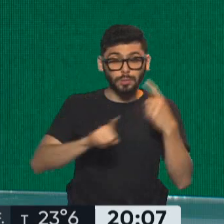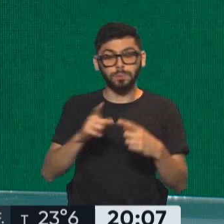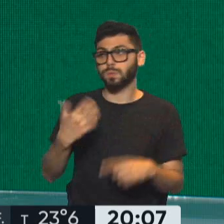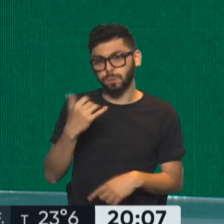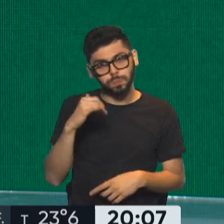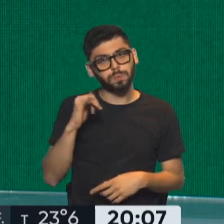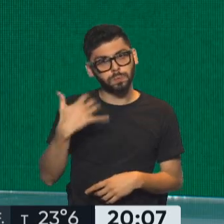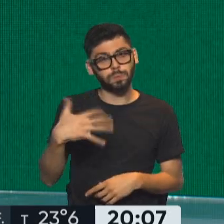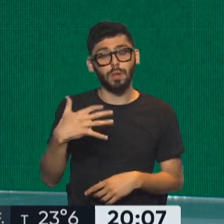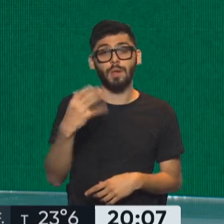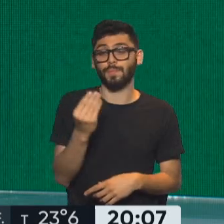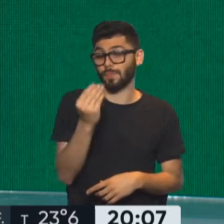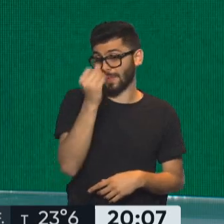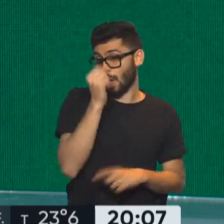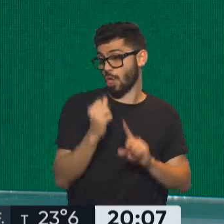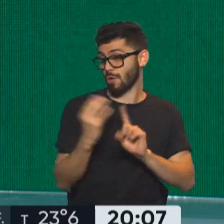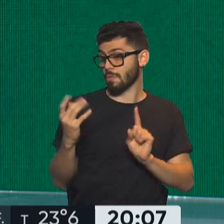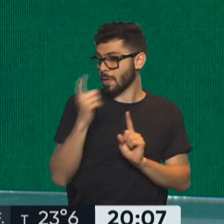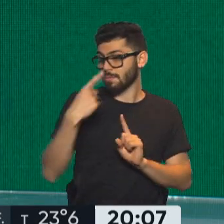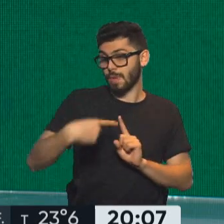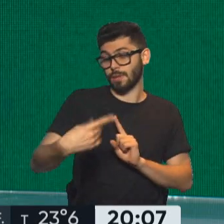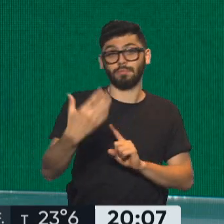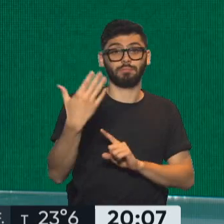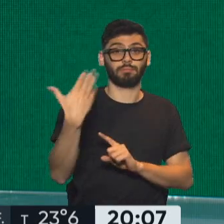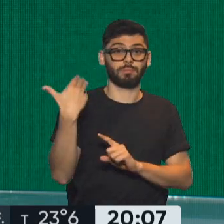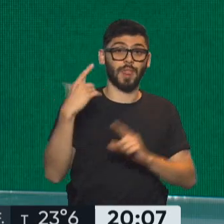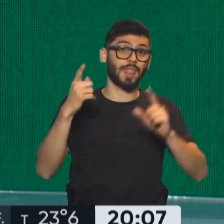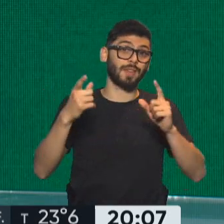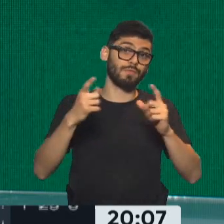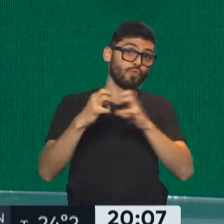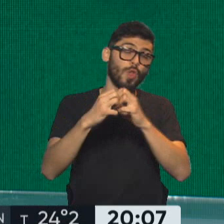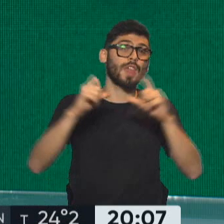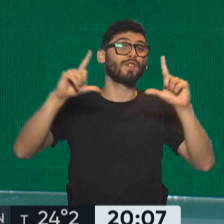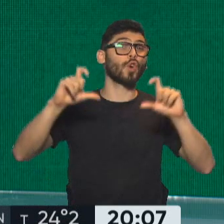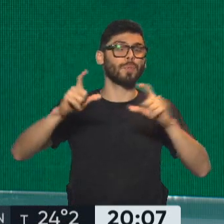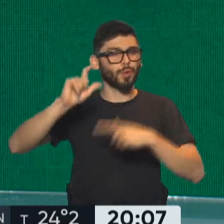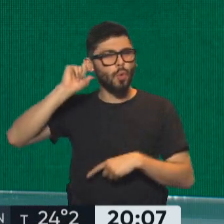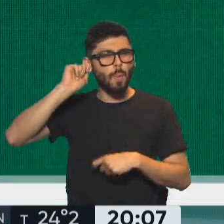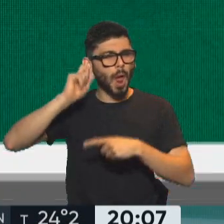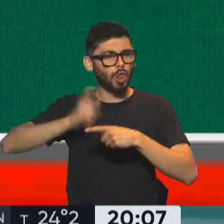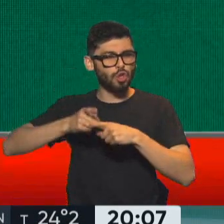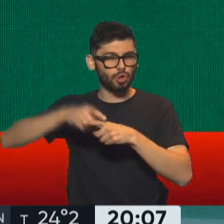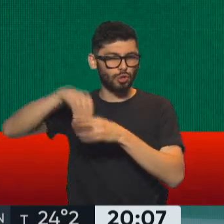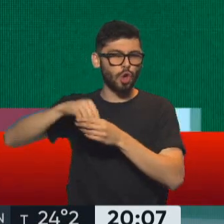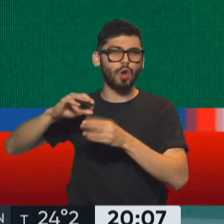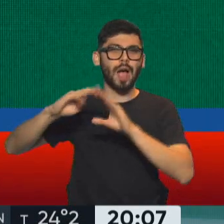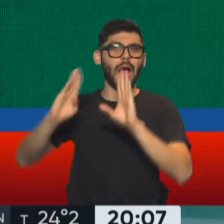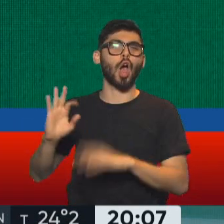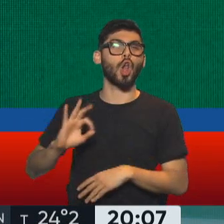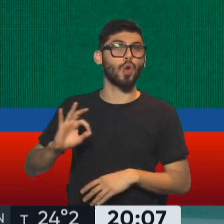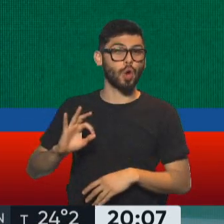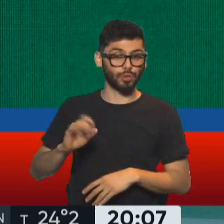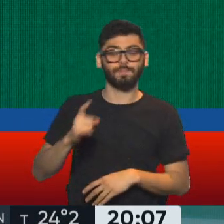y me parece que por varios días más, se habló de aquellas fotos de Olivos, de aquella fiesta de cumpleaños en Olivos. Hoy el presidente